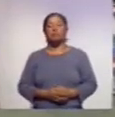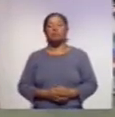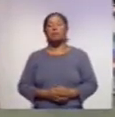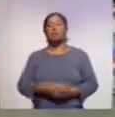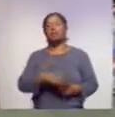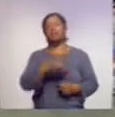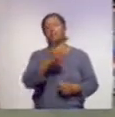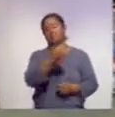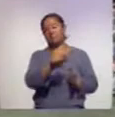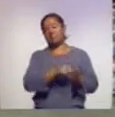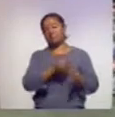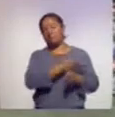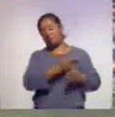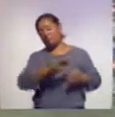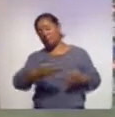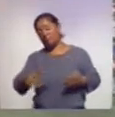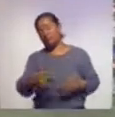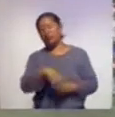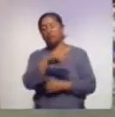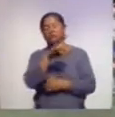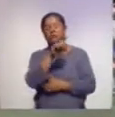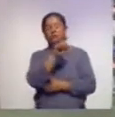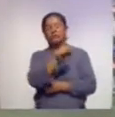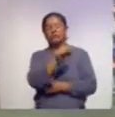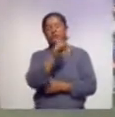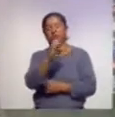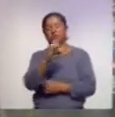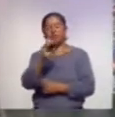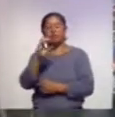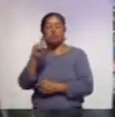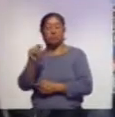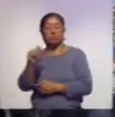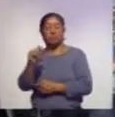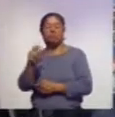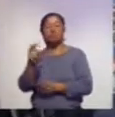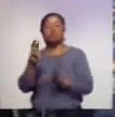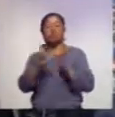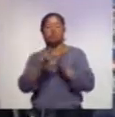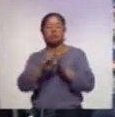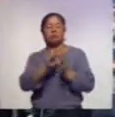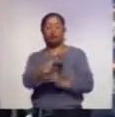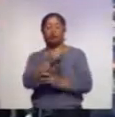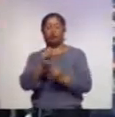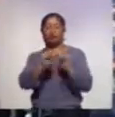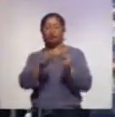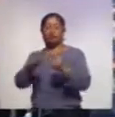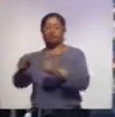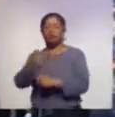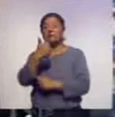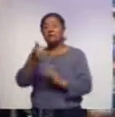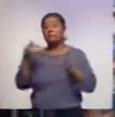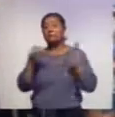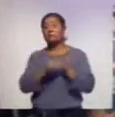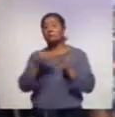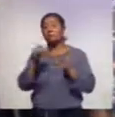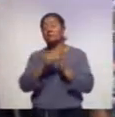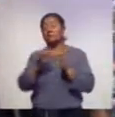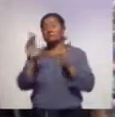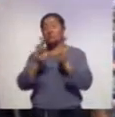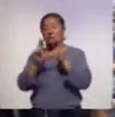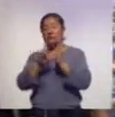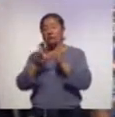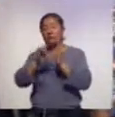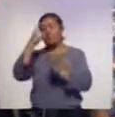través de la Secretaría de Comunicaciones y Transportes, ha distribuido alrededor de 6,000 credenciales de descuento para estudiantes